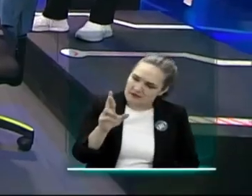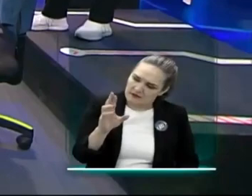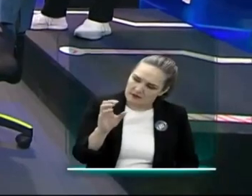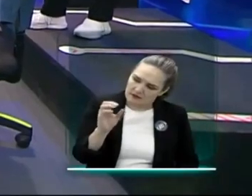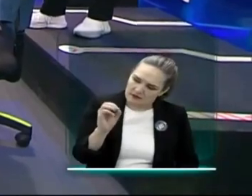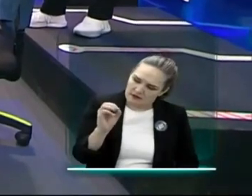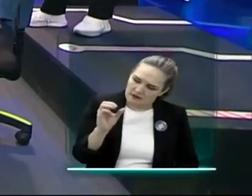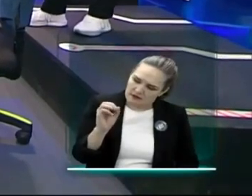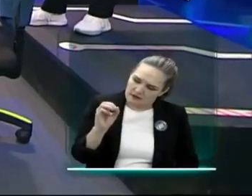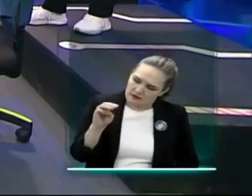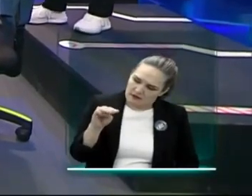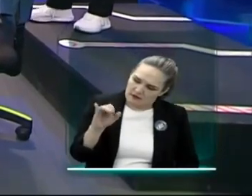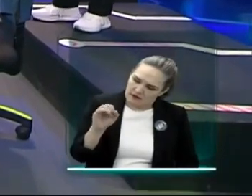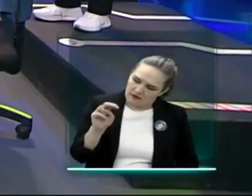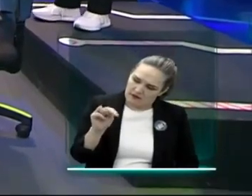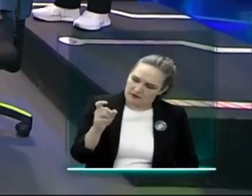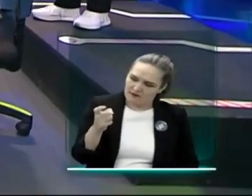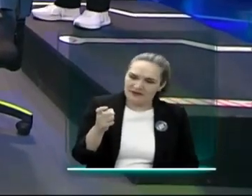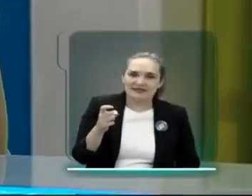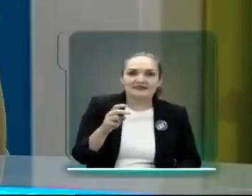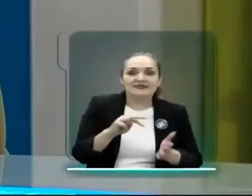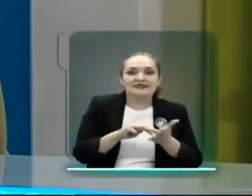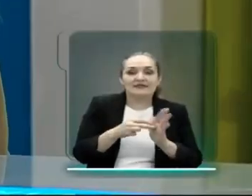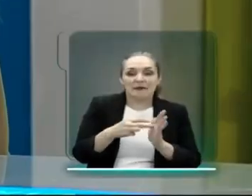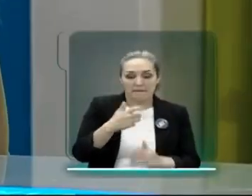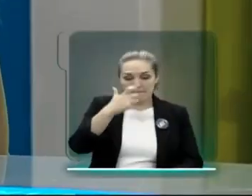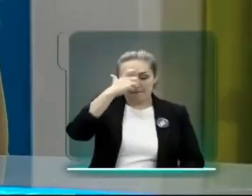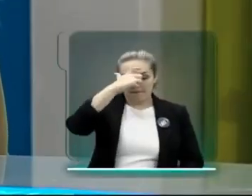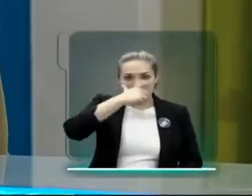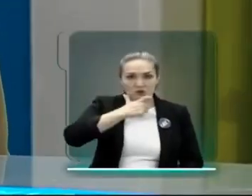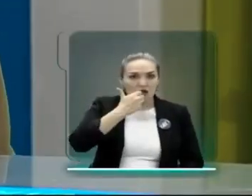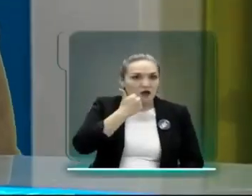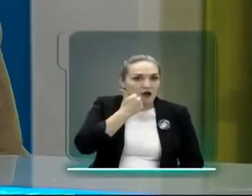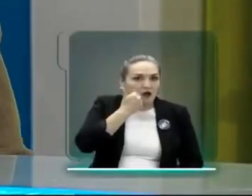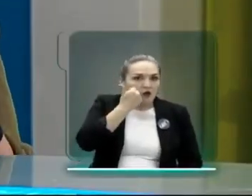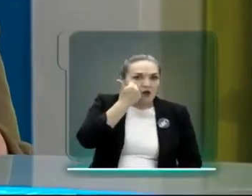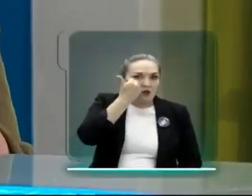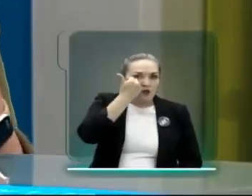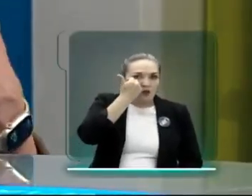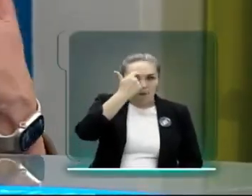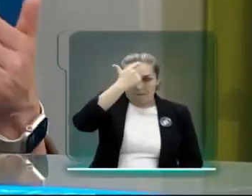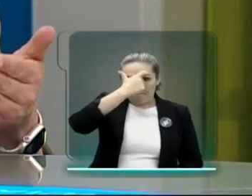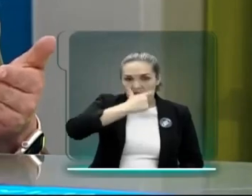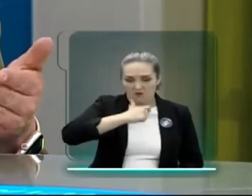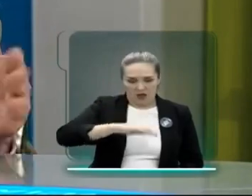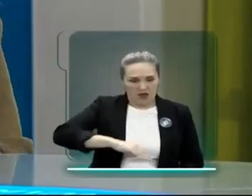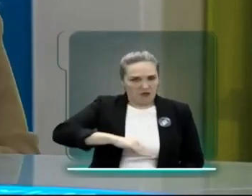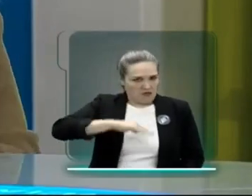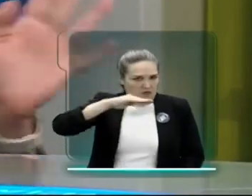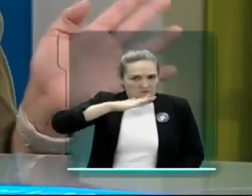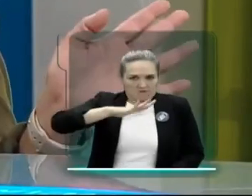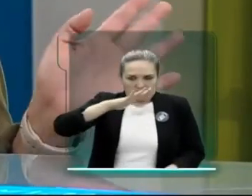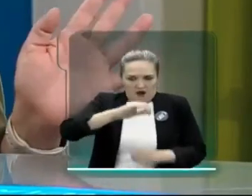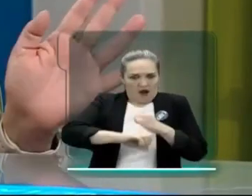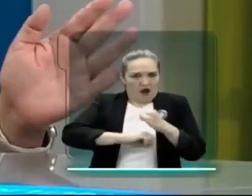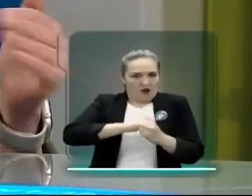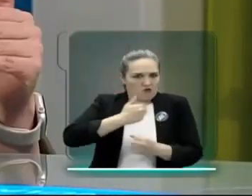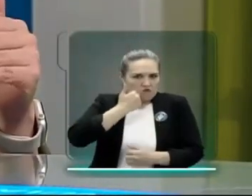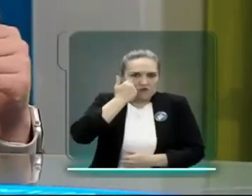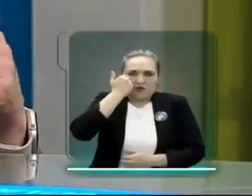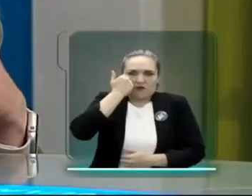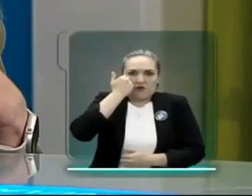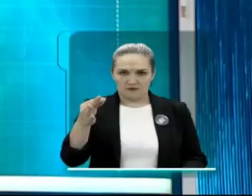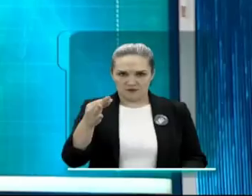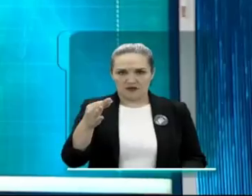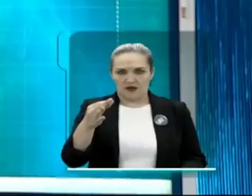Eso suena raro. Sí, el grooming es cuando una persona adulta quiere tener un contacto, acercarse a un niño con